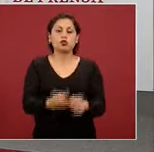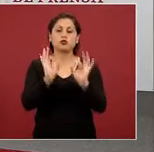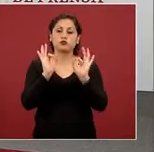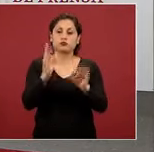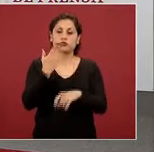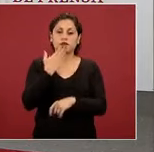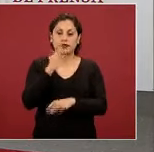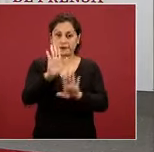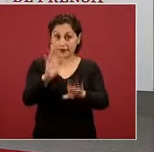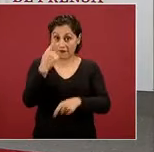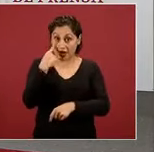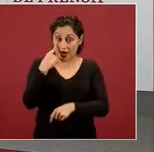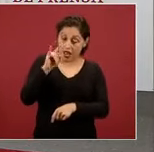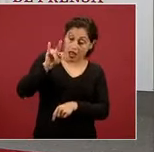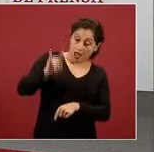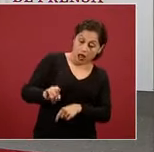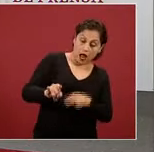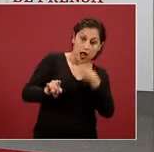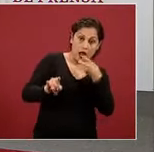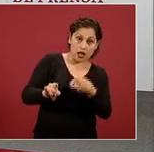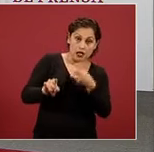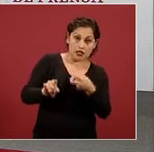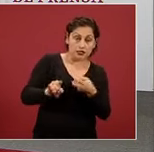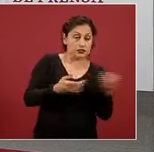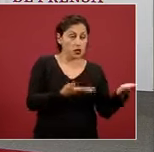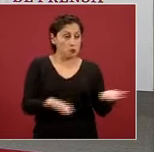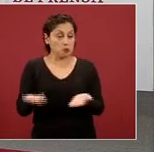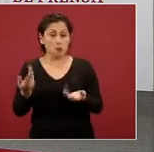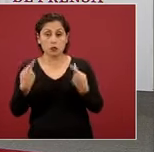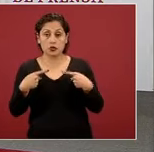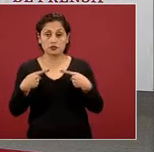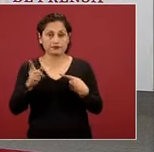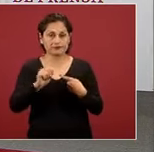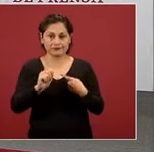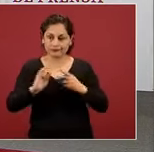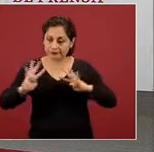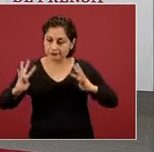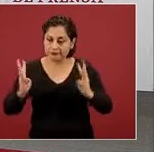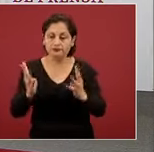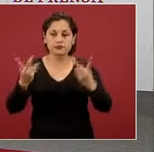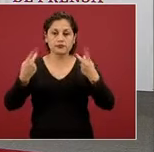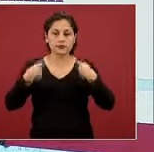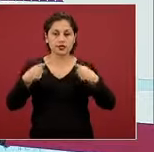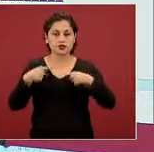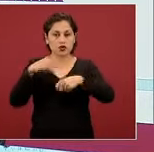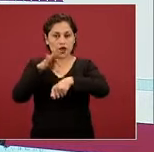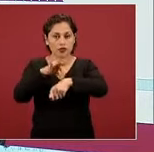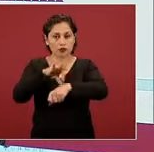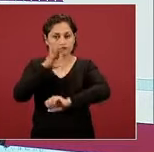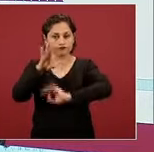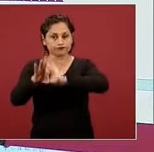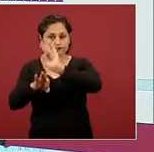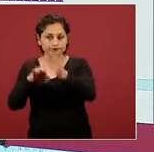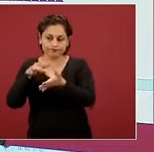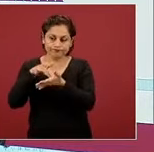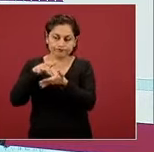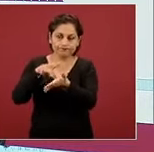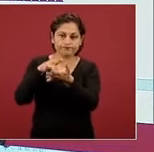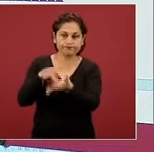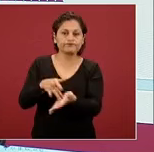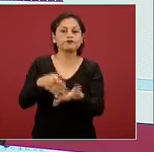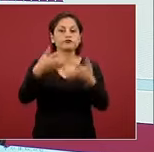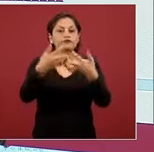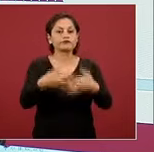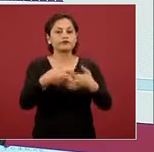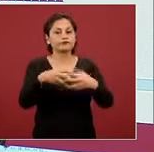mueble donde se alojan a las personas, sino todo el equipo médico, el equipo de apoyo, los ventiladores